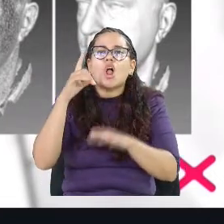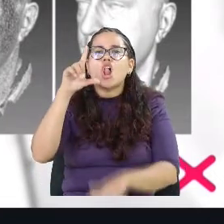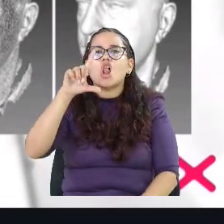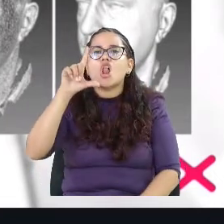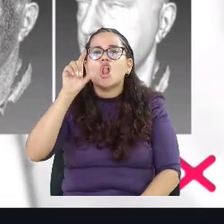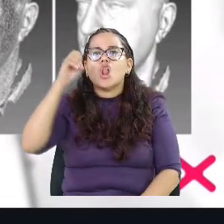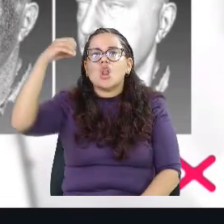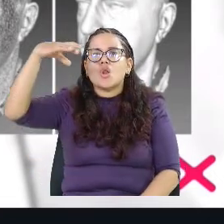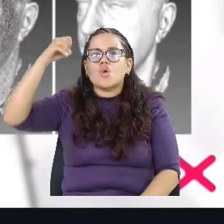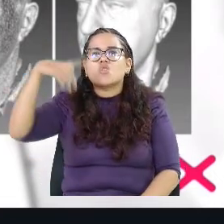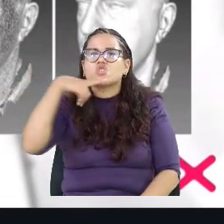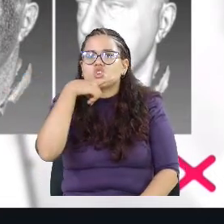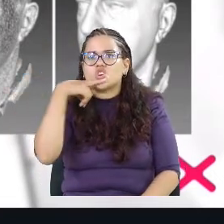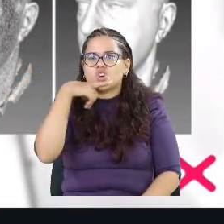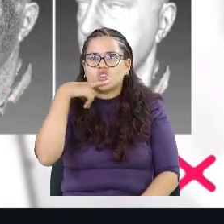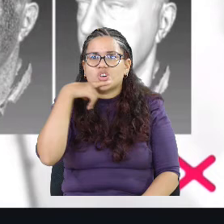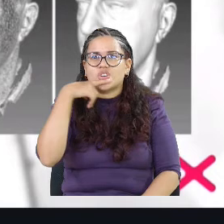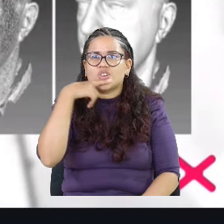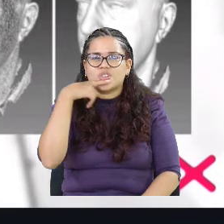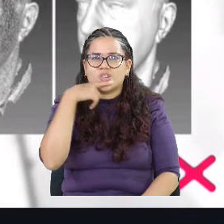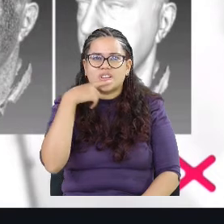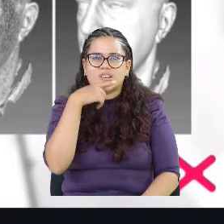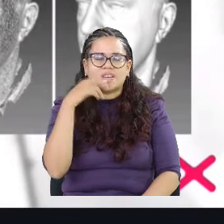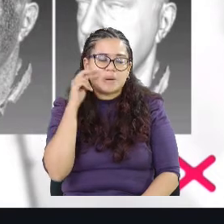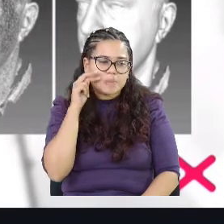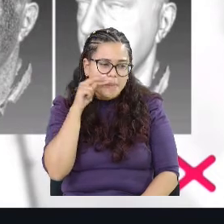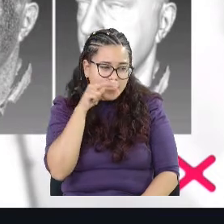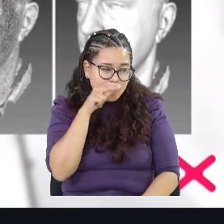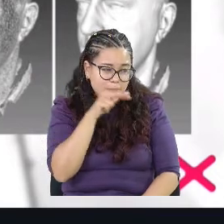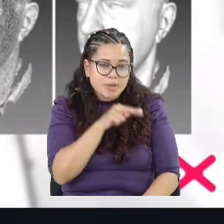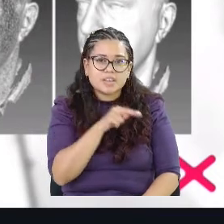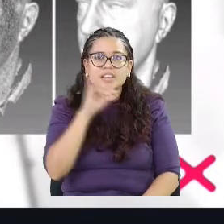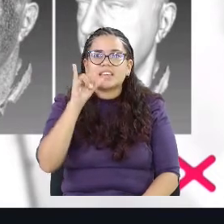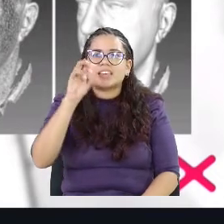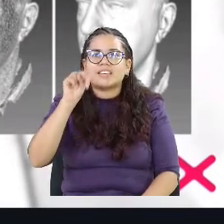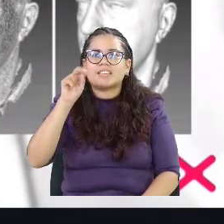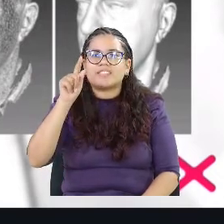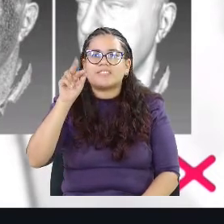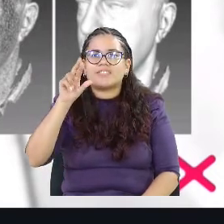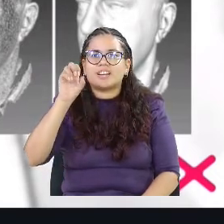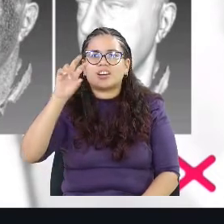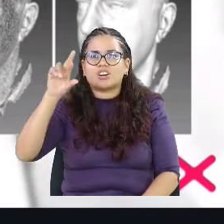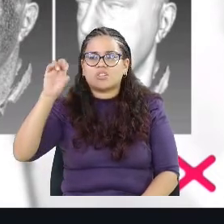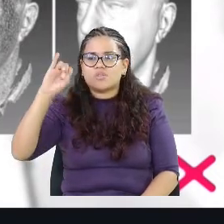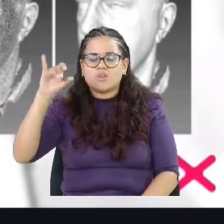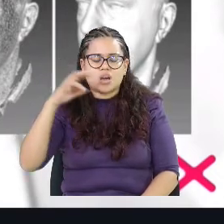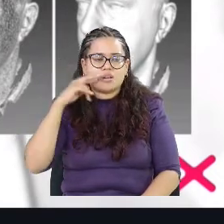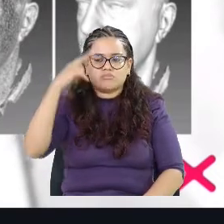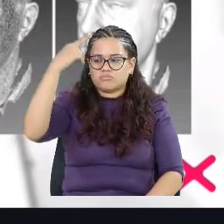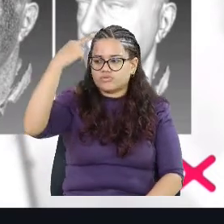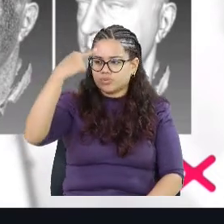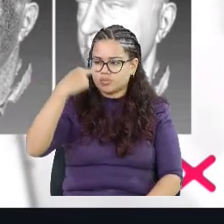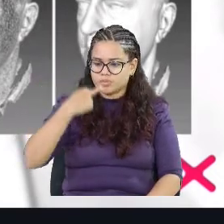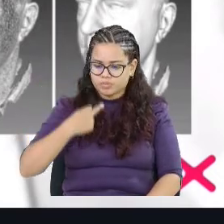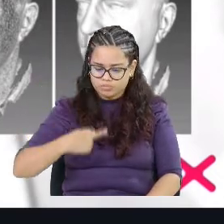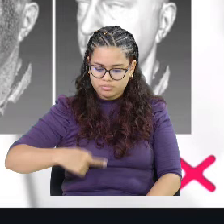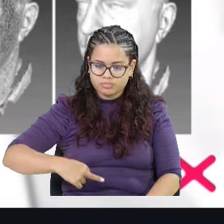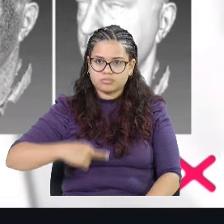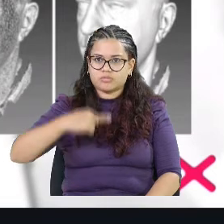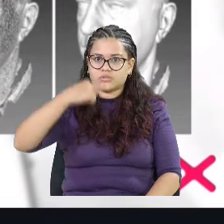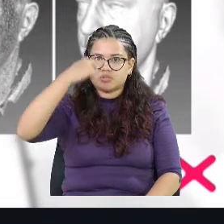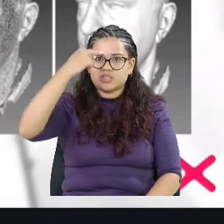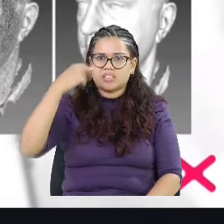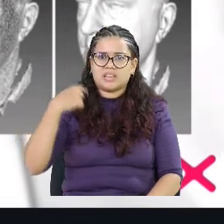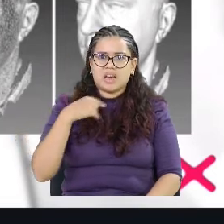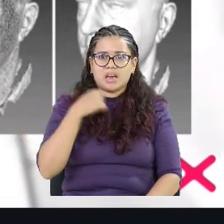que es, no, el paciente nunca va a sentir ninguna molestia y por lo general